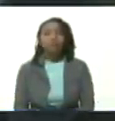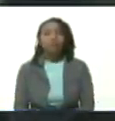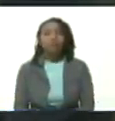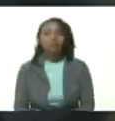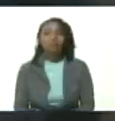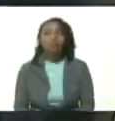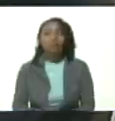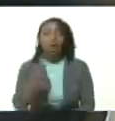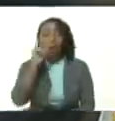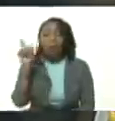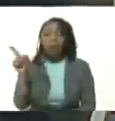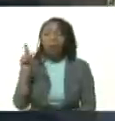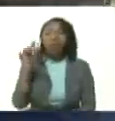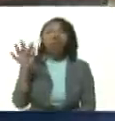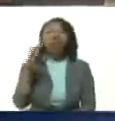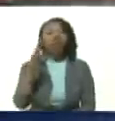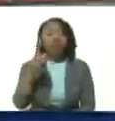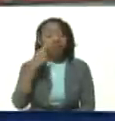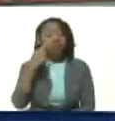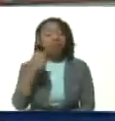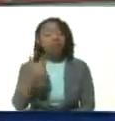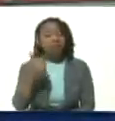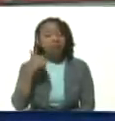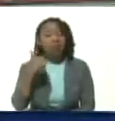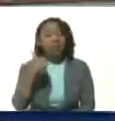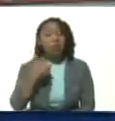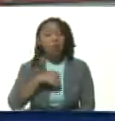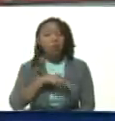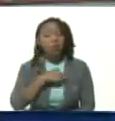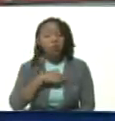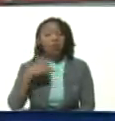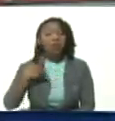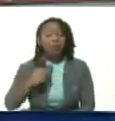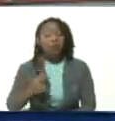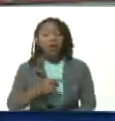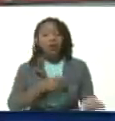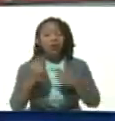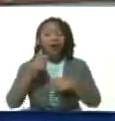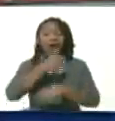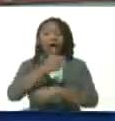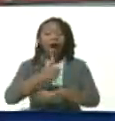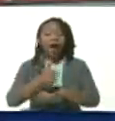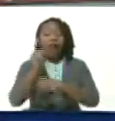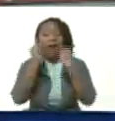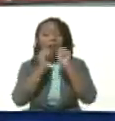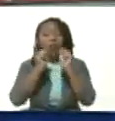Perdón, bueno, me parece muy bien. Nosotros tenemos que llevar cada motor productivo